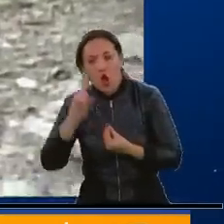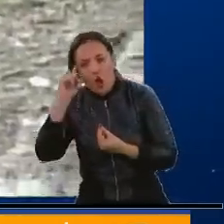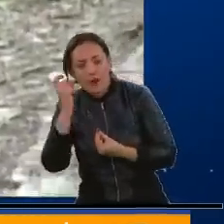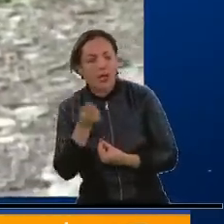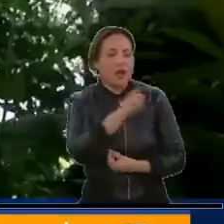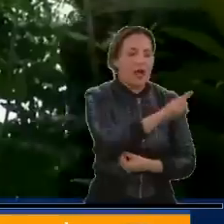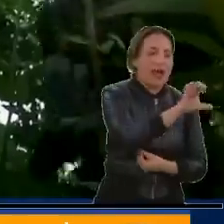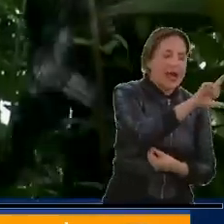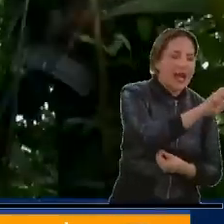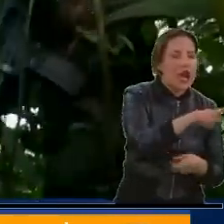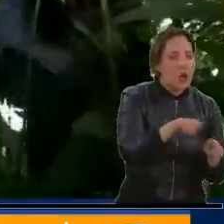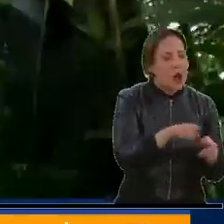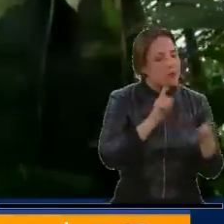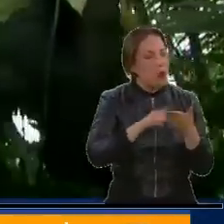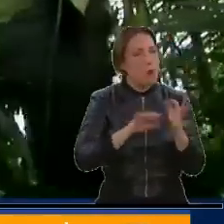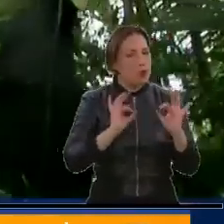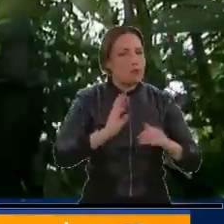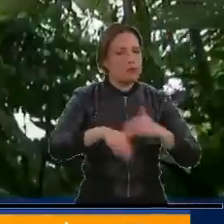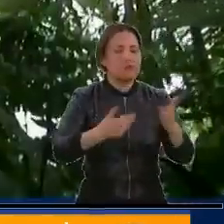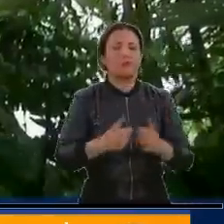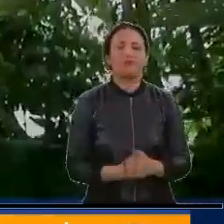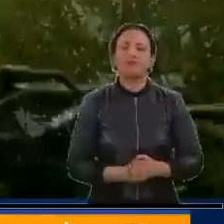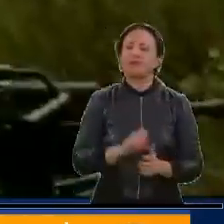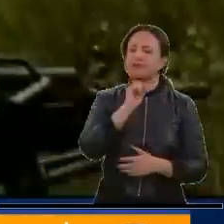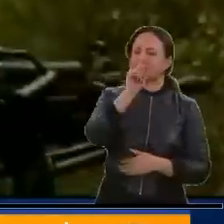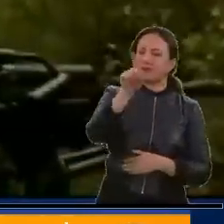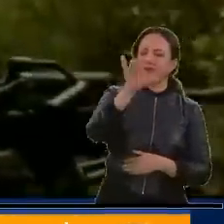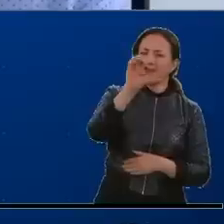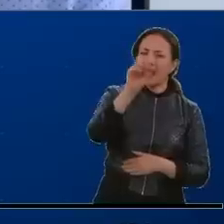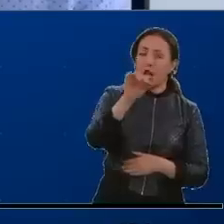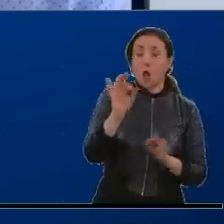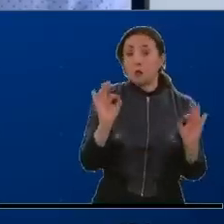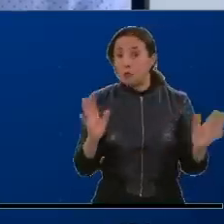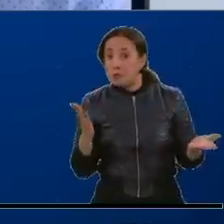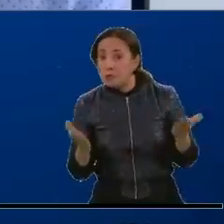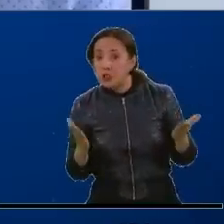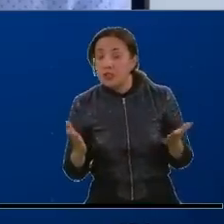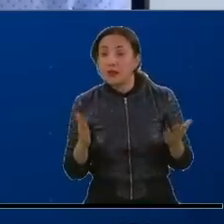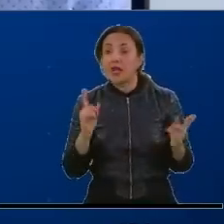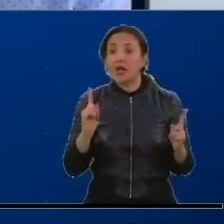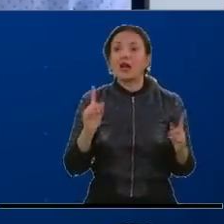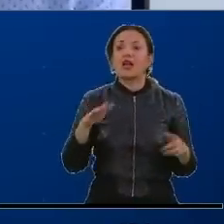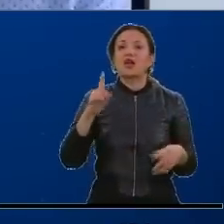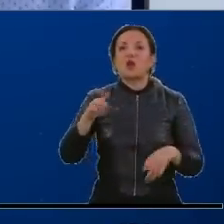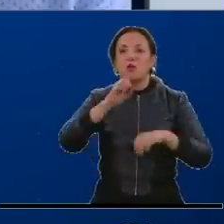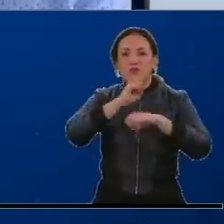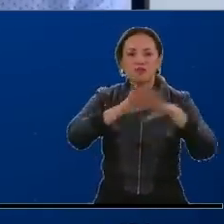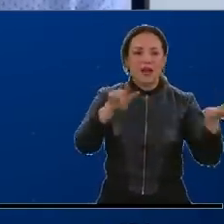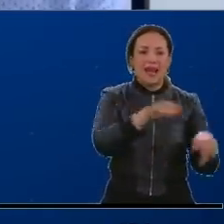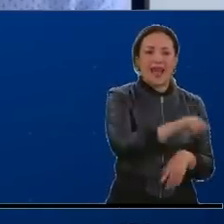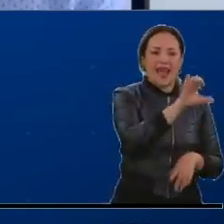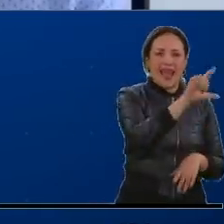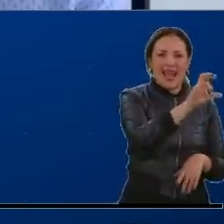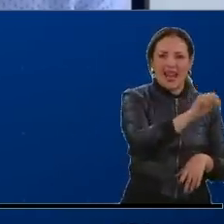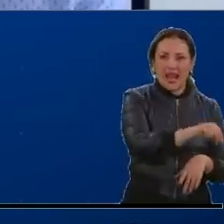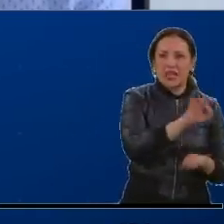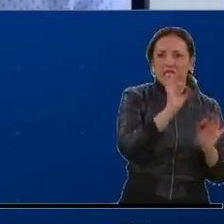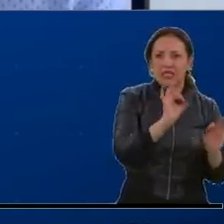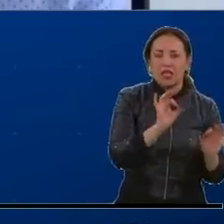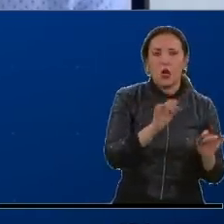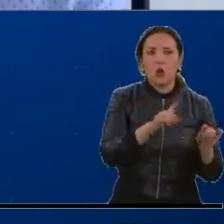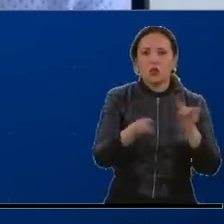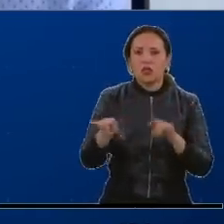del ELN de buena manera. León, seguramente en las últimas horas después del comunicado del ELN hubo